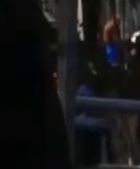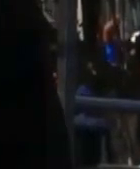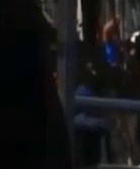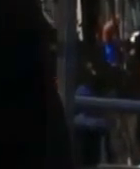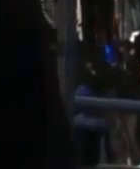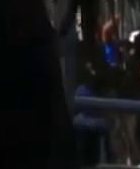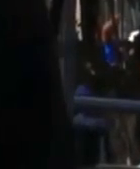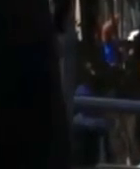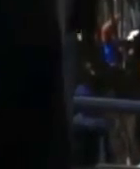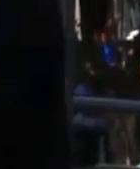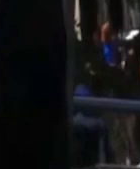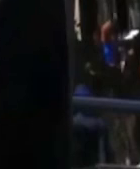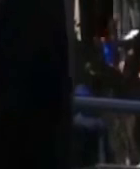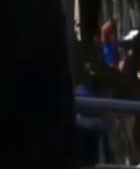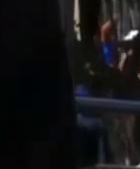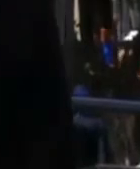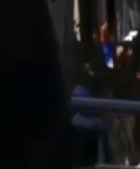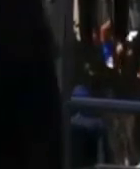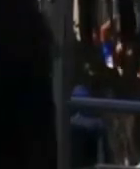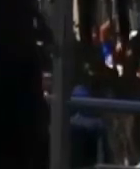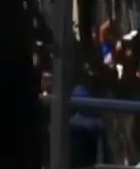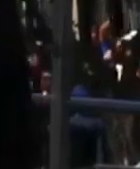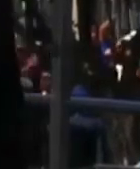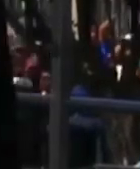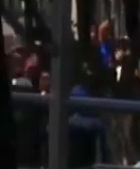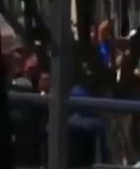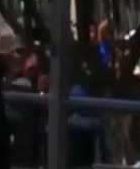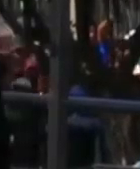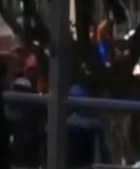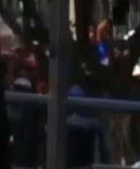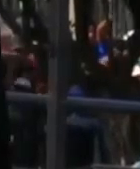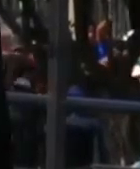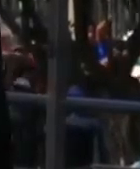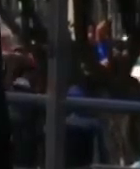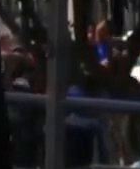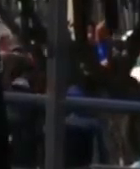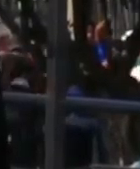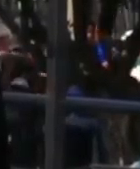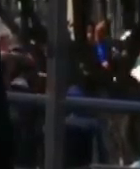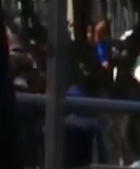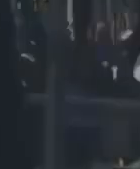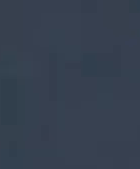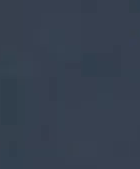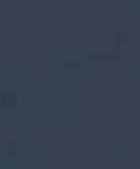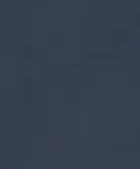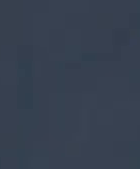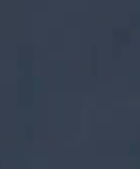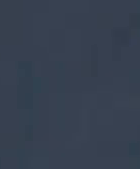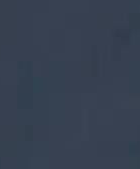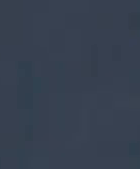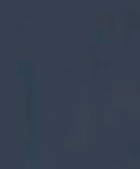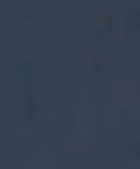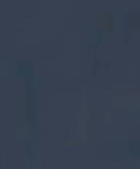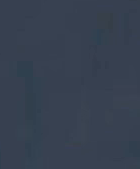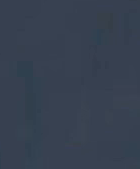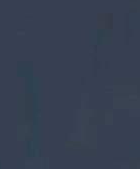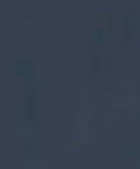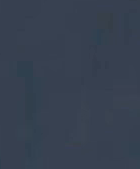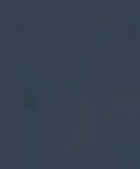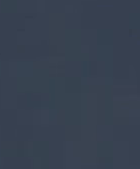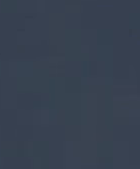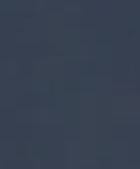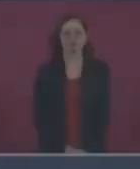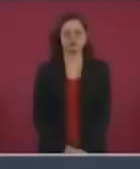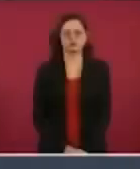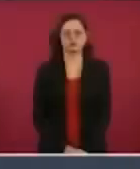en la que la delincuencia salió a la calle con armas de alto calibre y se vivió